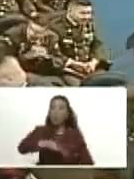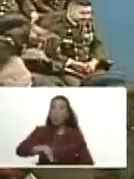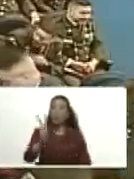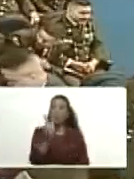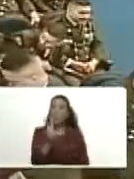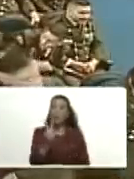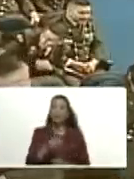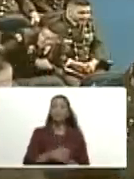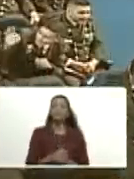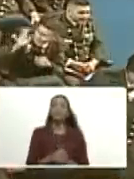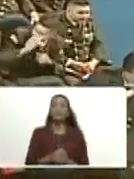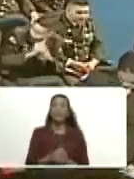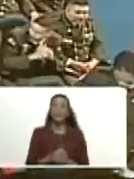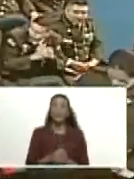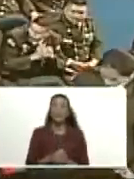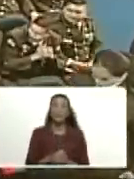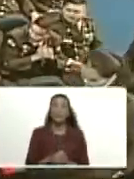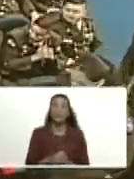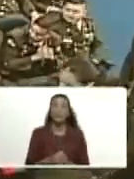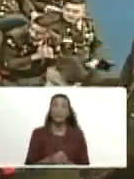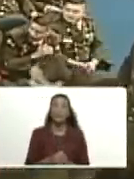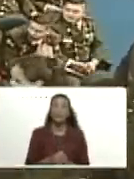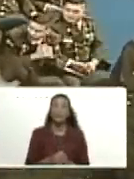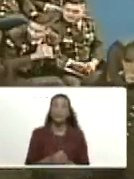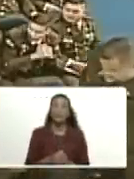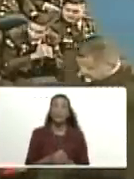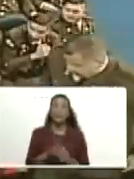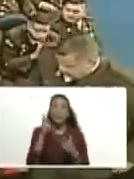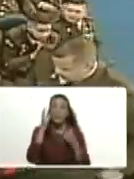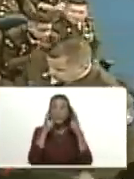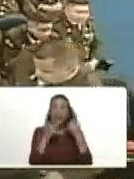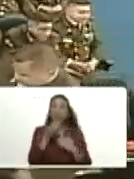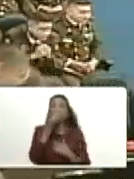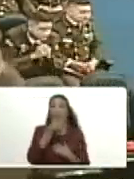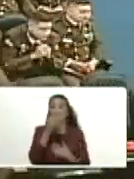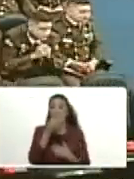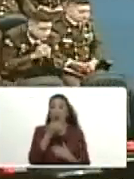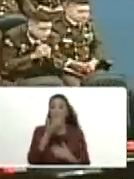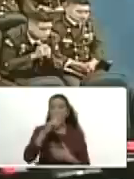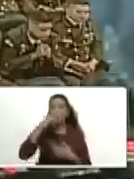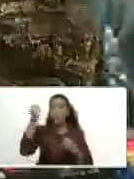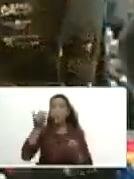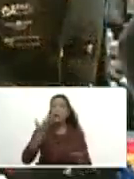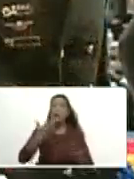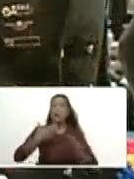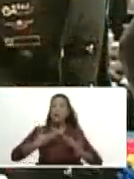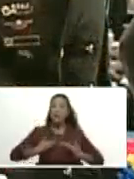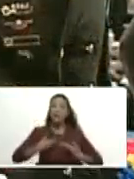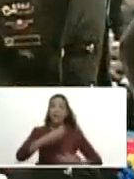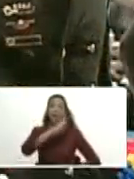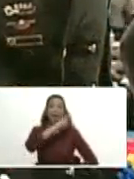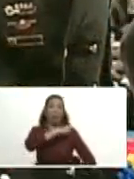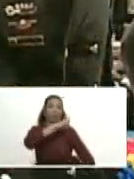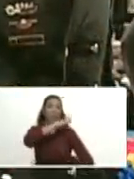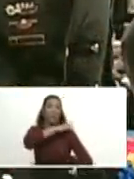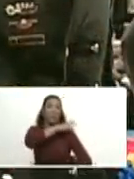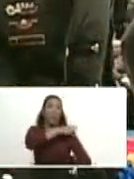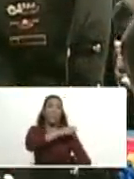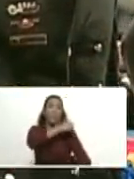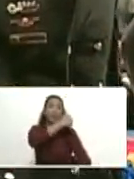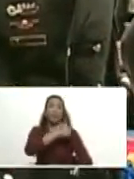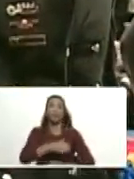nuestro país. Chávez vive. Buenas tardes, mi comandante jefe. Permiso para recibir las jerarquías a estos mayores de